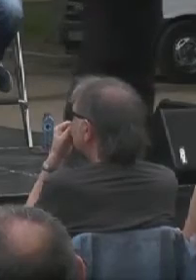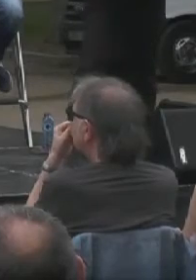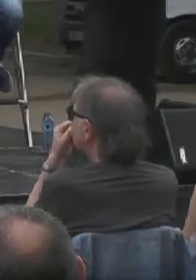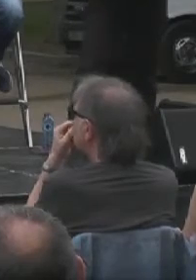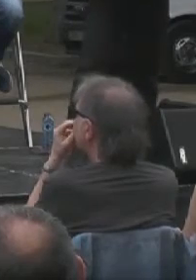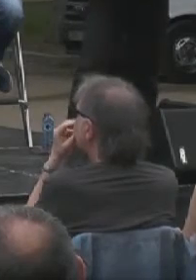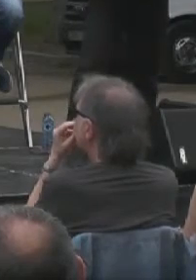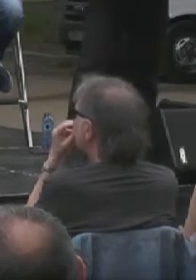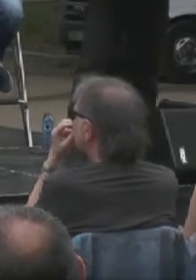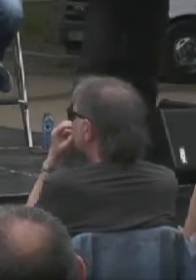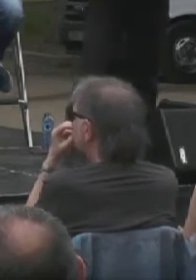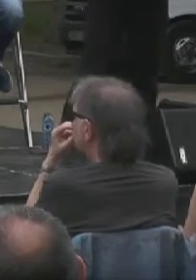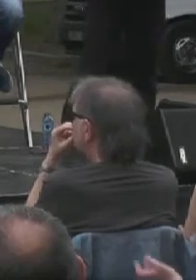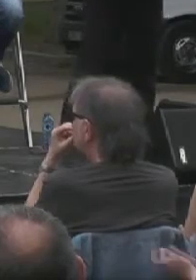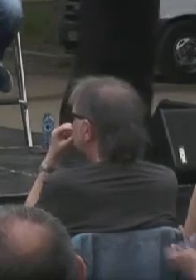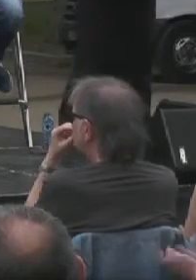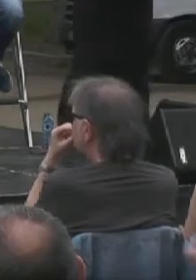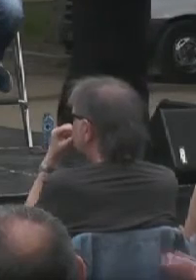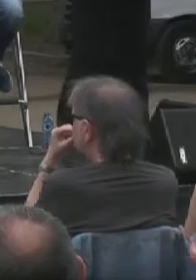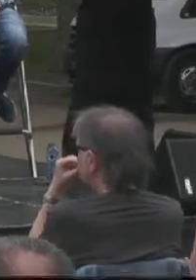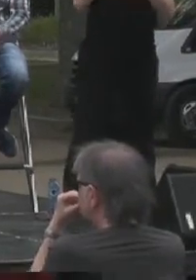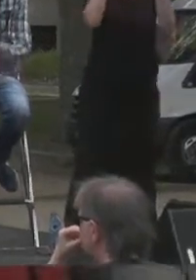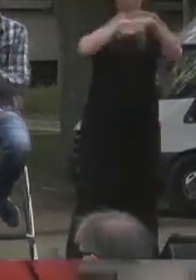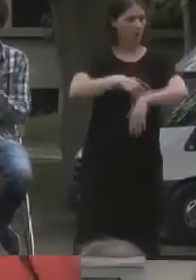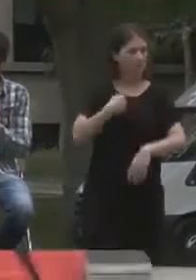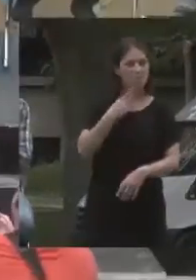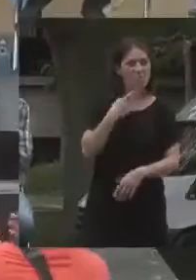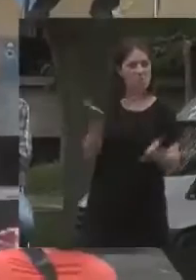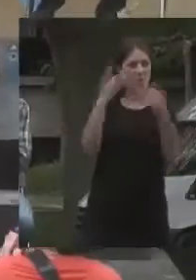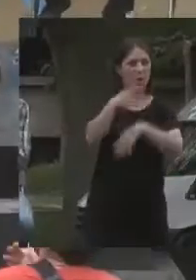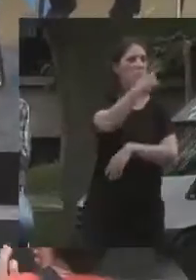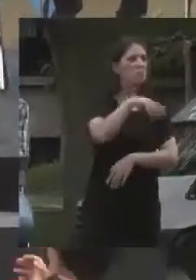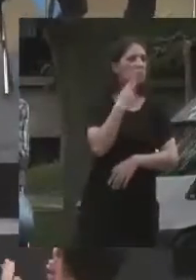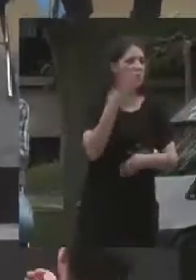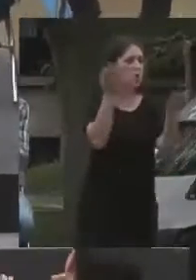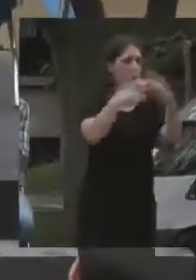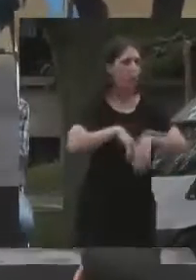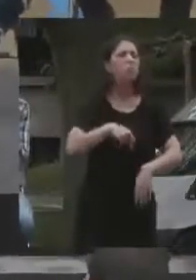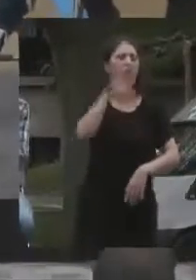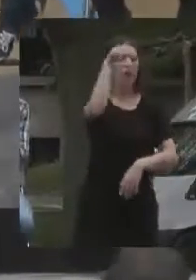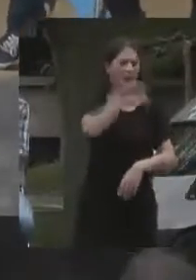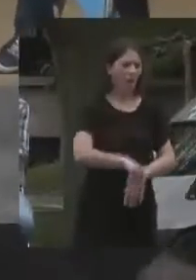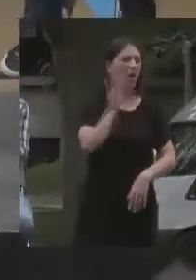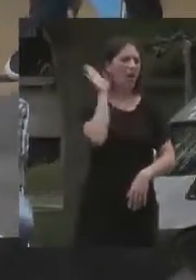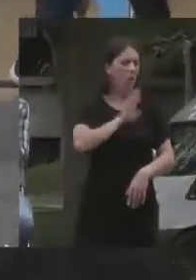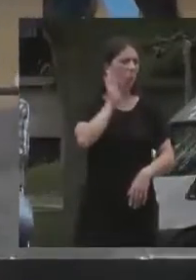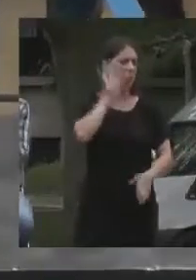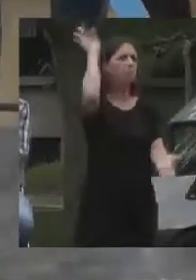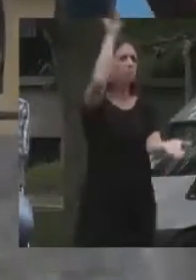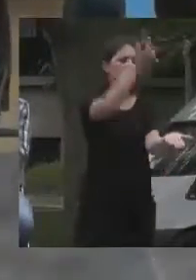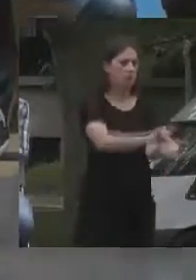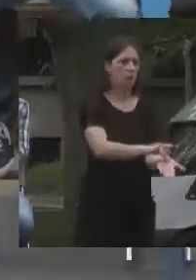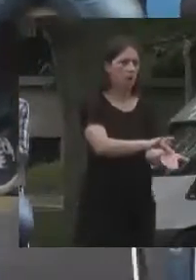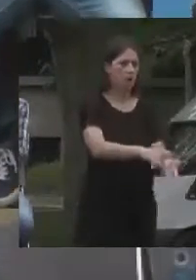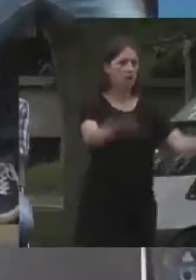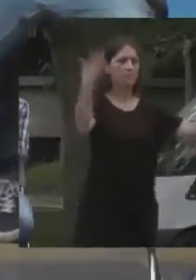medo. Non lles temos medo, eu non lles teño medo e vos non lles tedes medo. Vamos falar da corrupción, vamos falar da